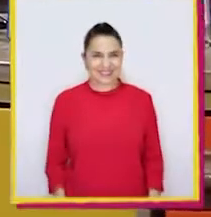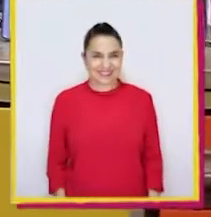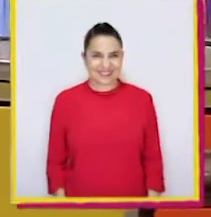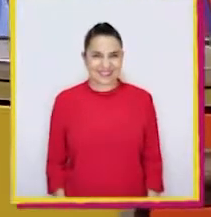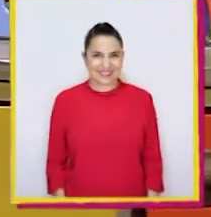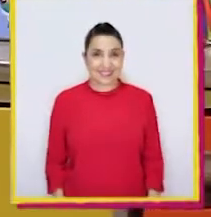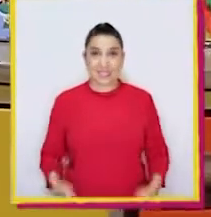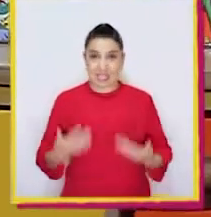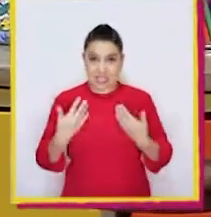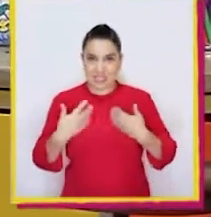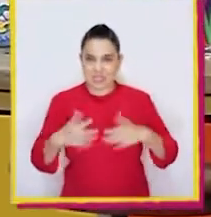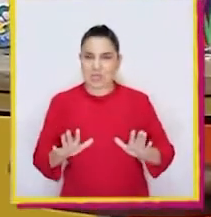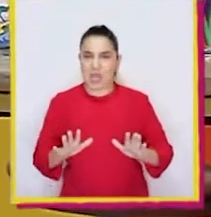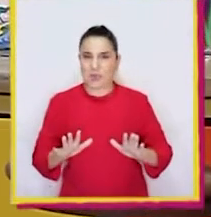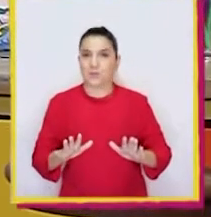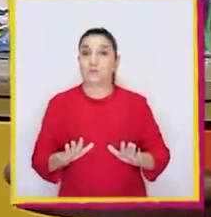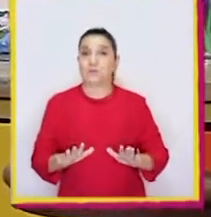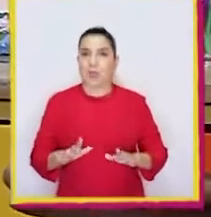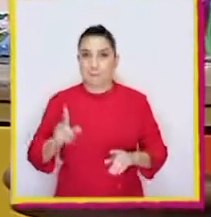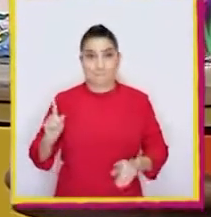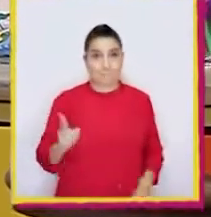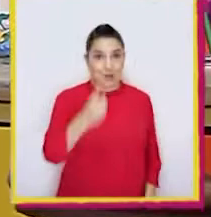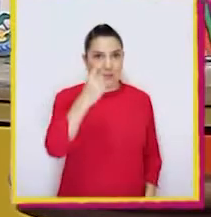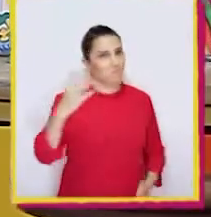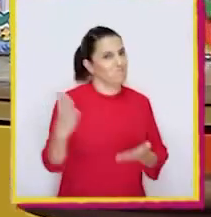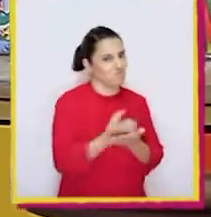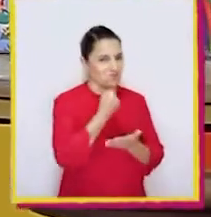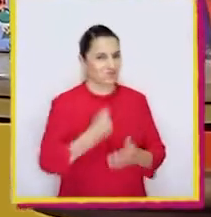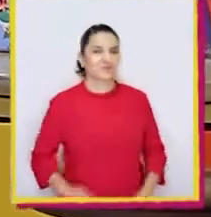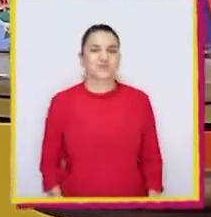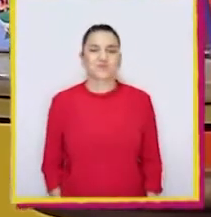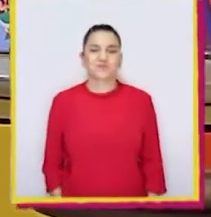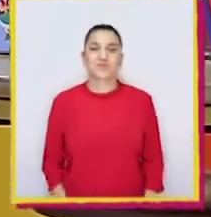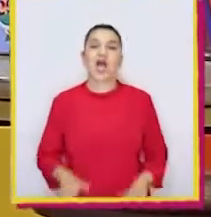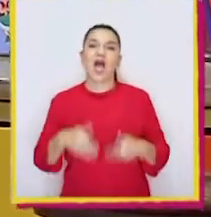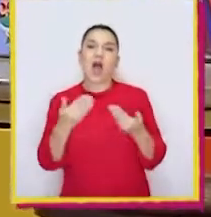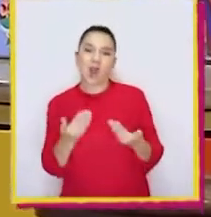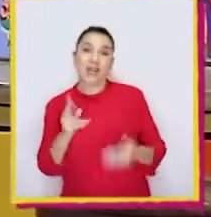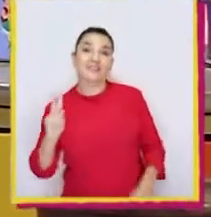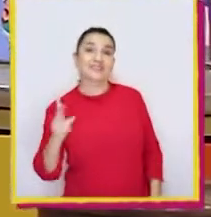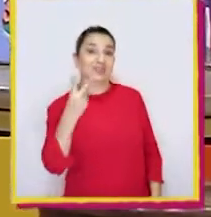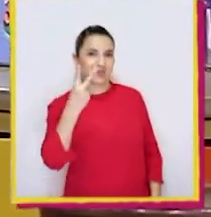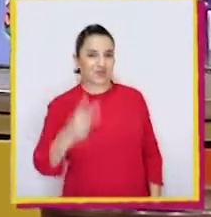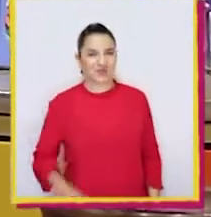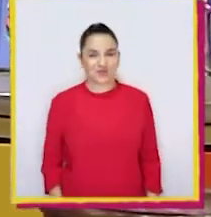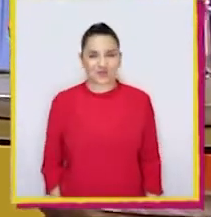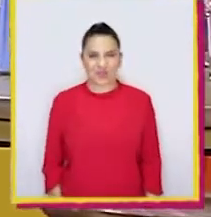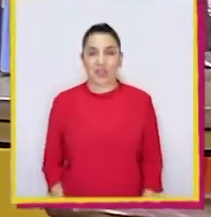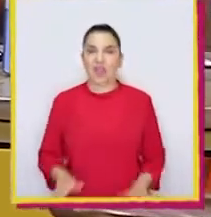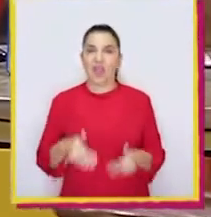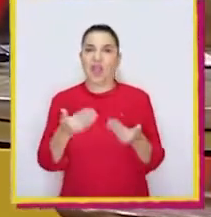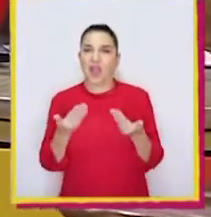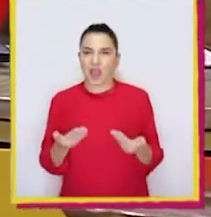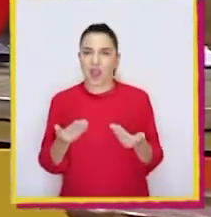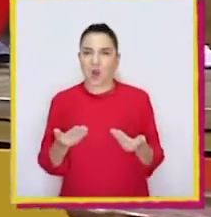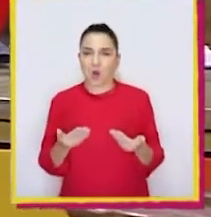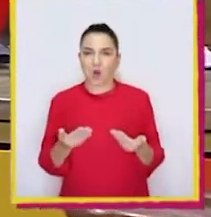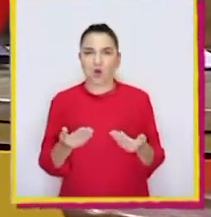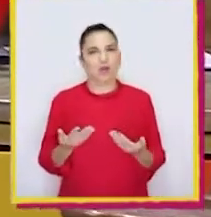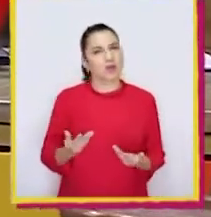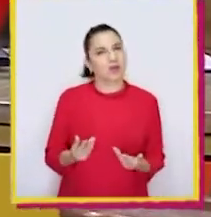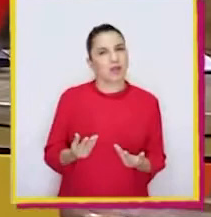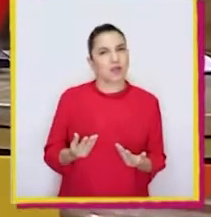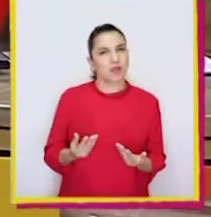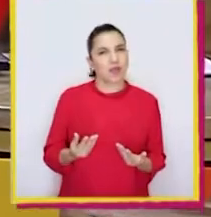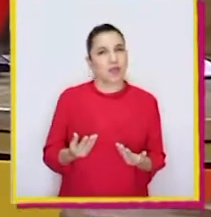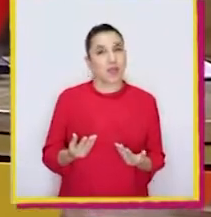¡Genial! Ya tenemos bajo control el primer patrón. Vamos a seguir con el segundo. En este caso, yo